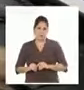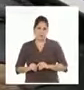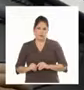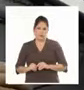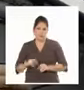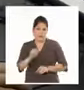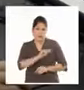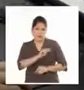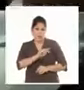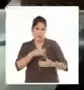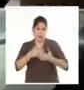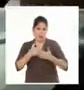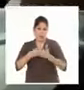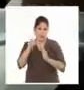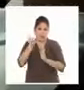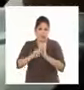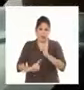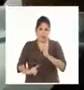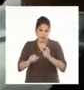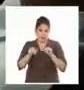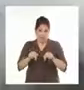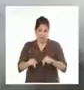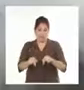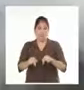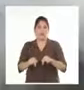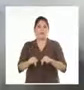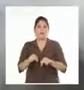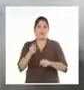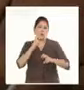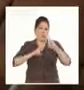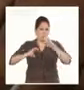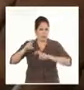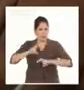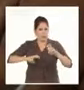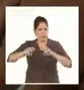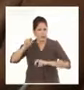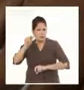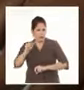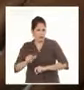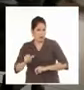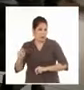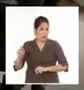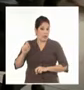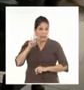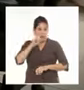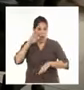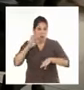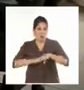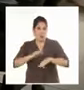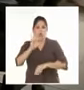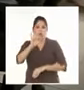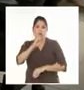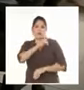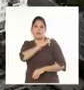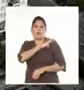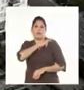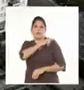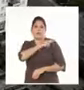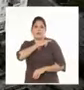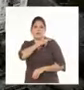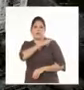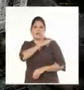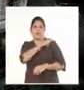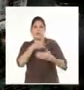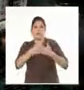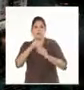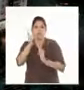Recientemente en la empresa eléctrica de La Habana se llevó a cabo una investigación que culminó con la acusación de siete funcionarios de la entidad y